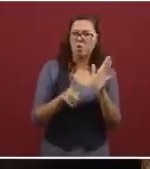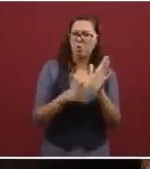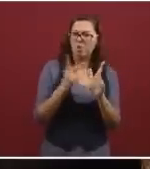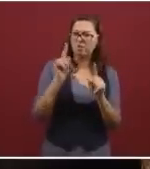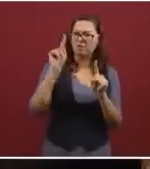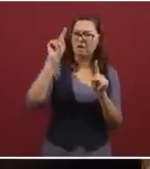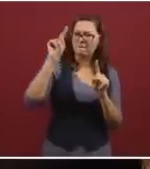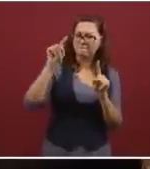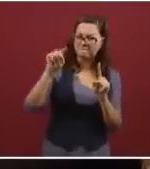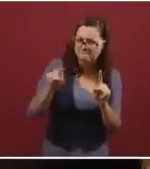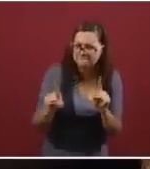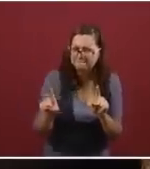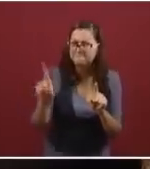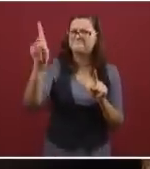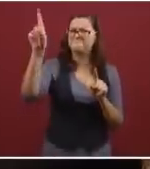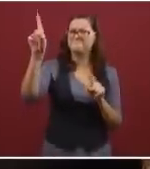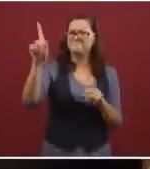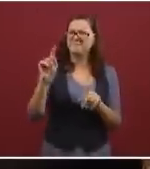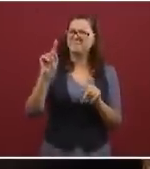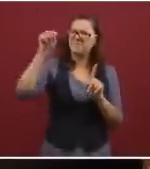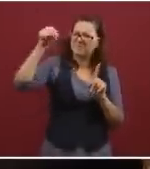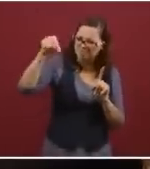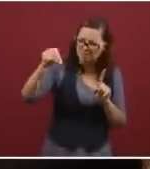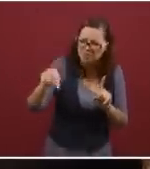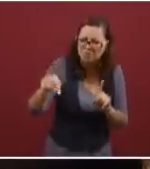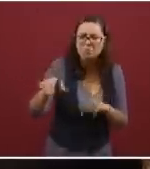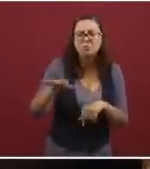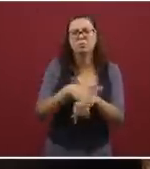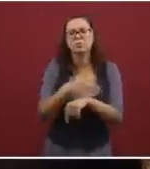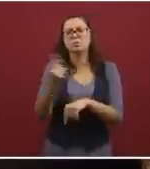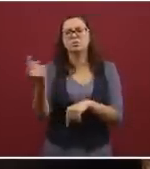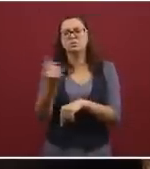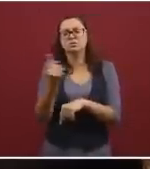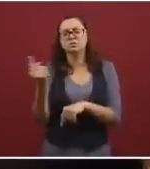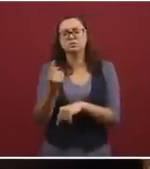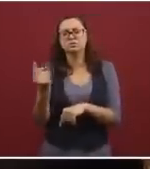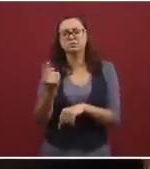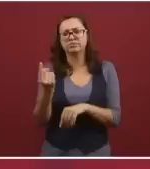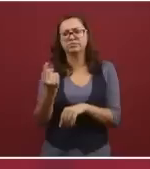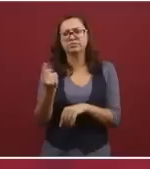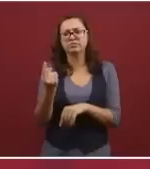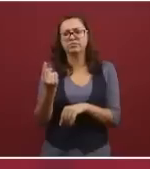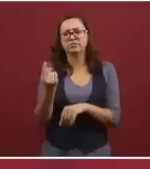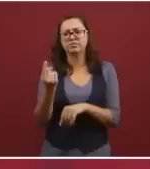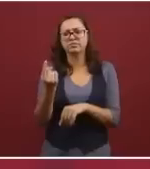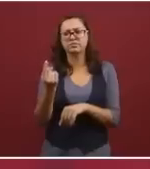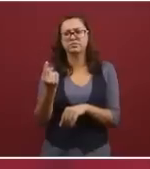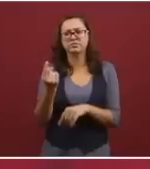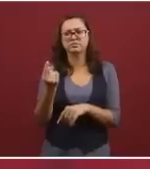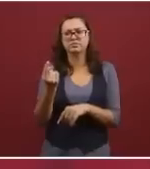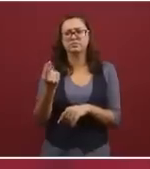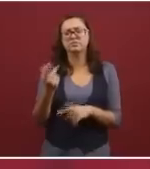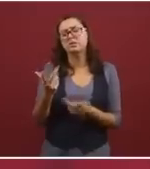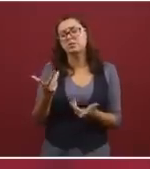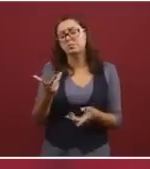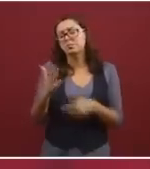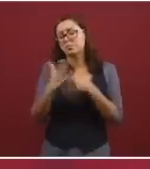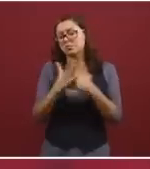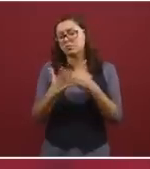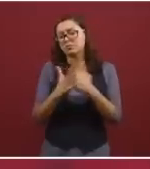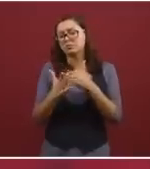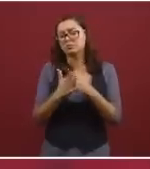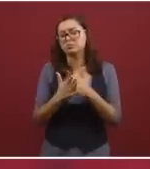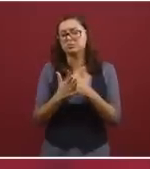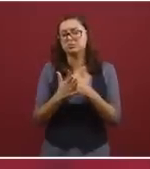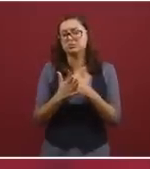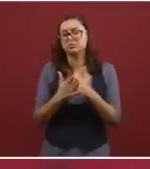en estos meses va a haber una libranza de un FEPSO, que es un barco